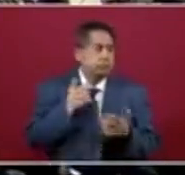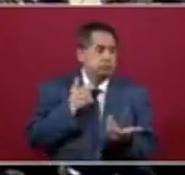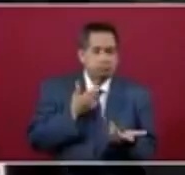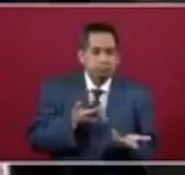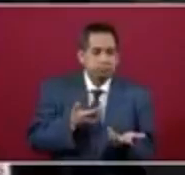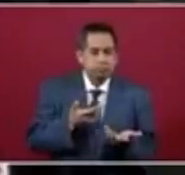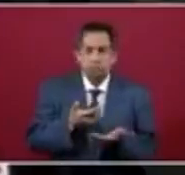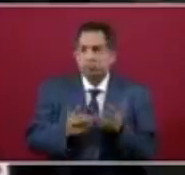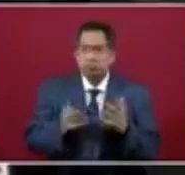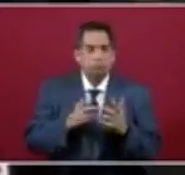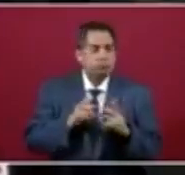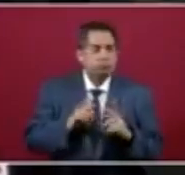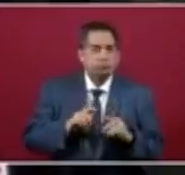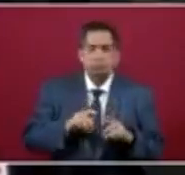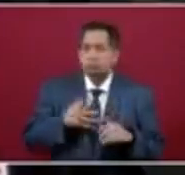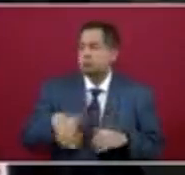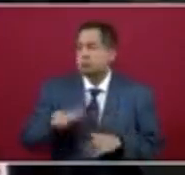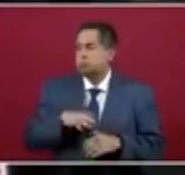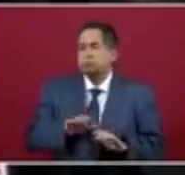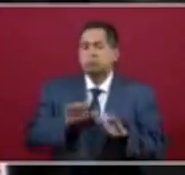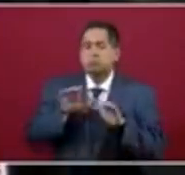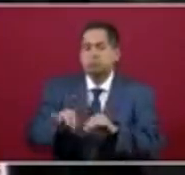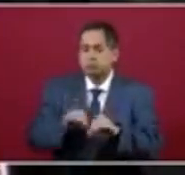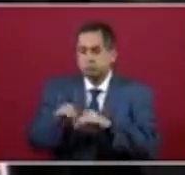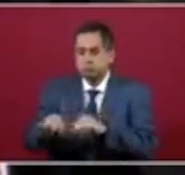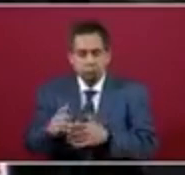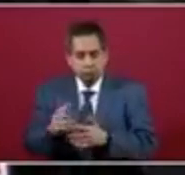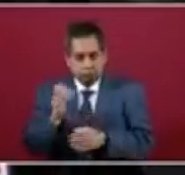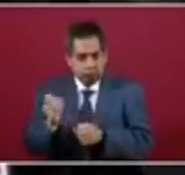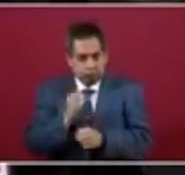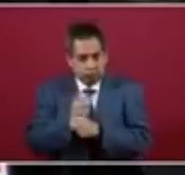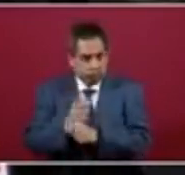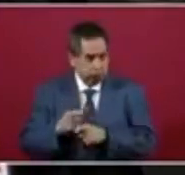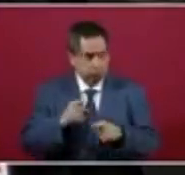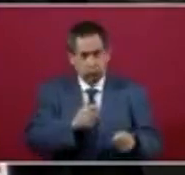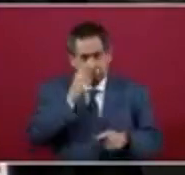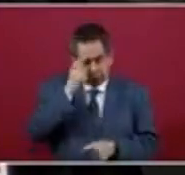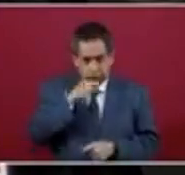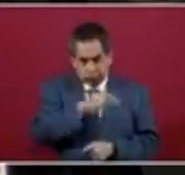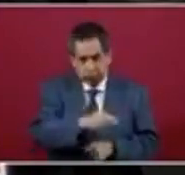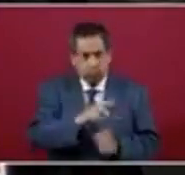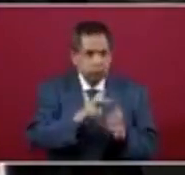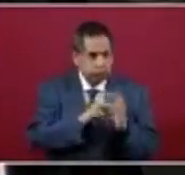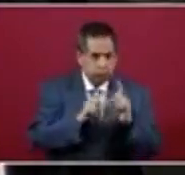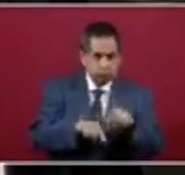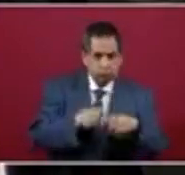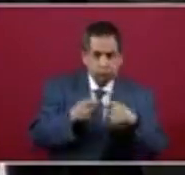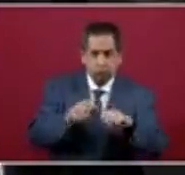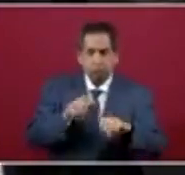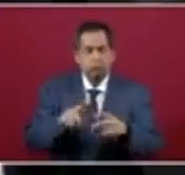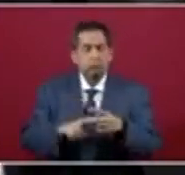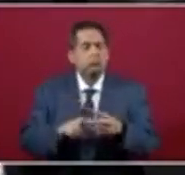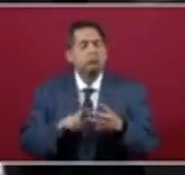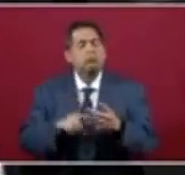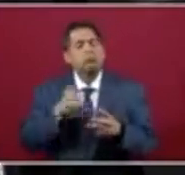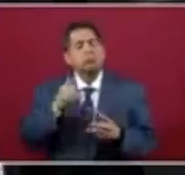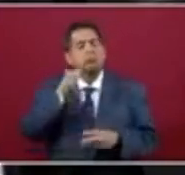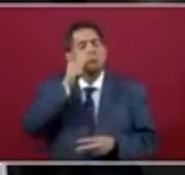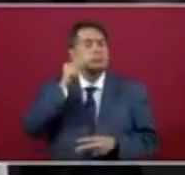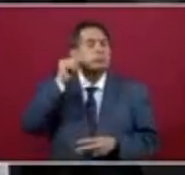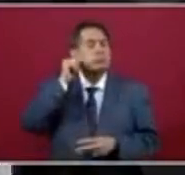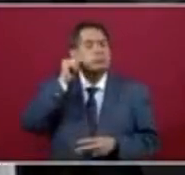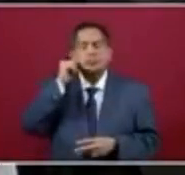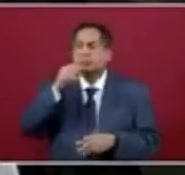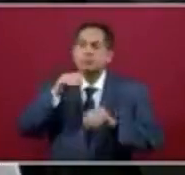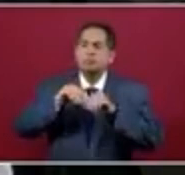sean reintegrados a estas labores. Si va a haber oportunidad para ellos que se reintegren. Y la tercera, también ayer se daba a conocer